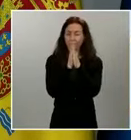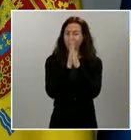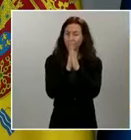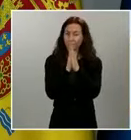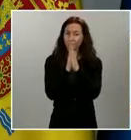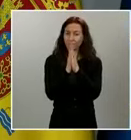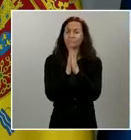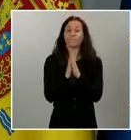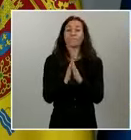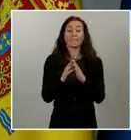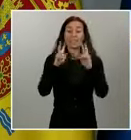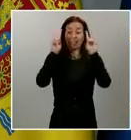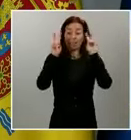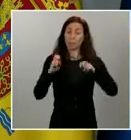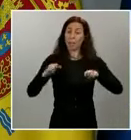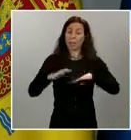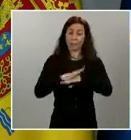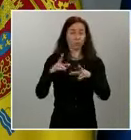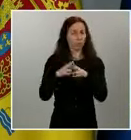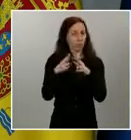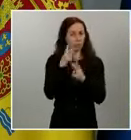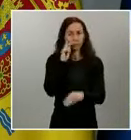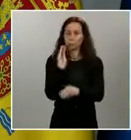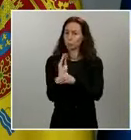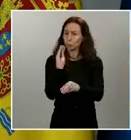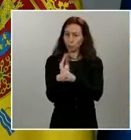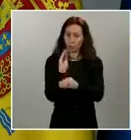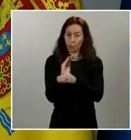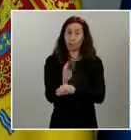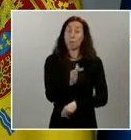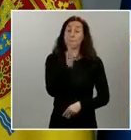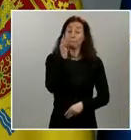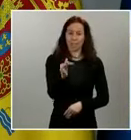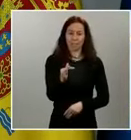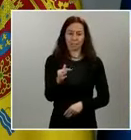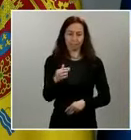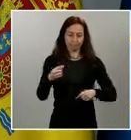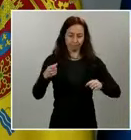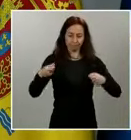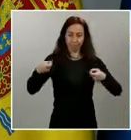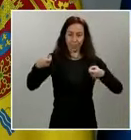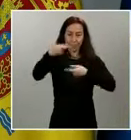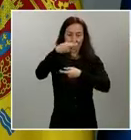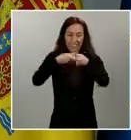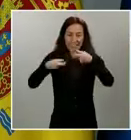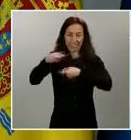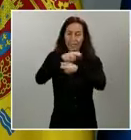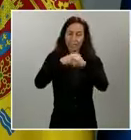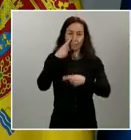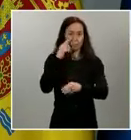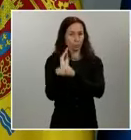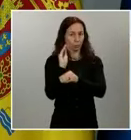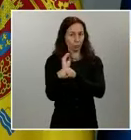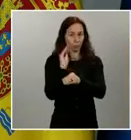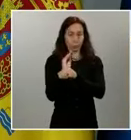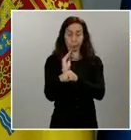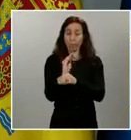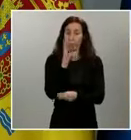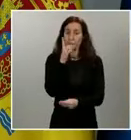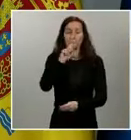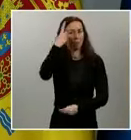redes sociales y escépticos con los mensajes que circulan por ellas sin contrastar. Saben ustedes que la Policía